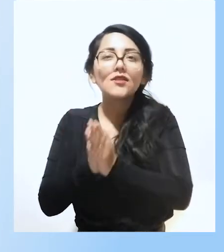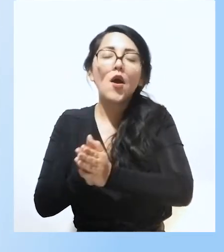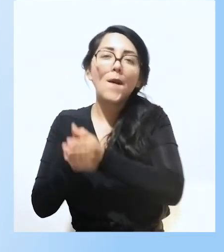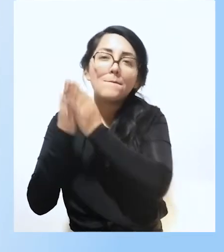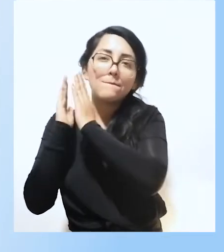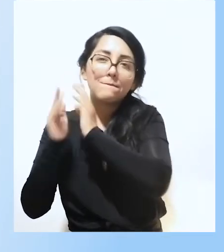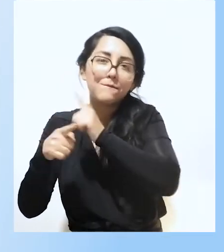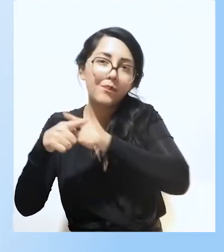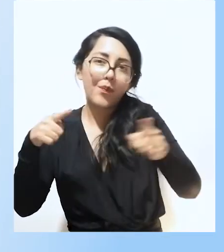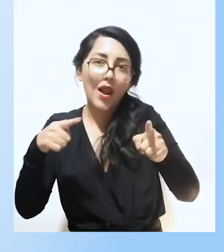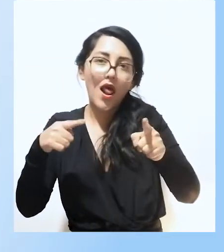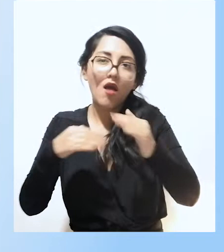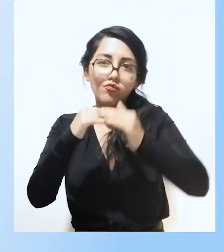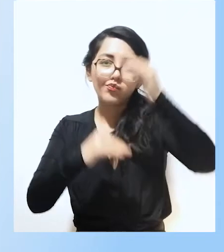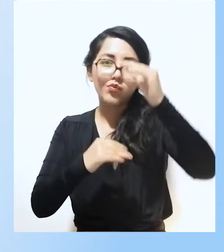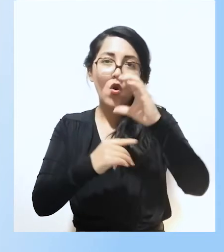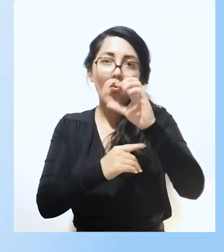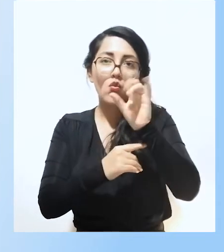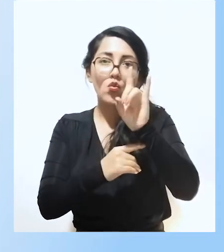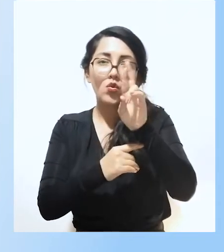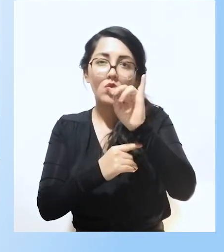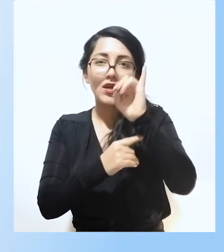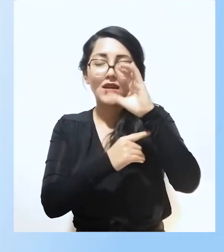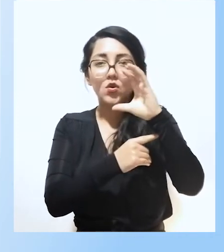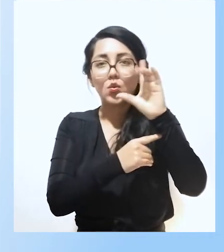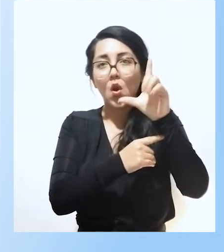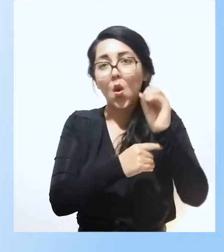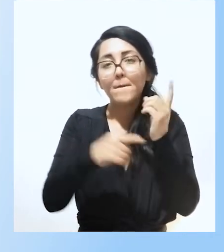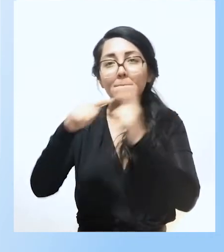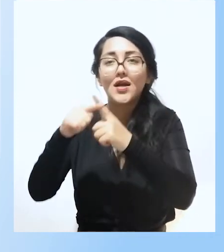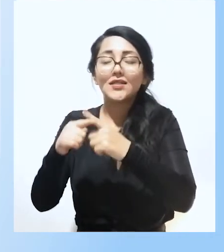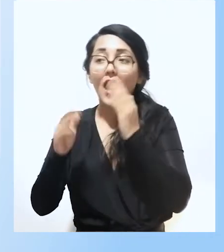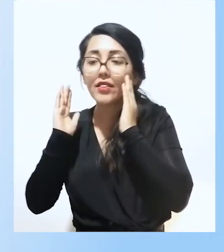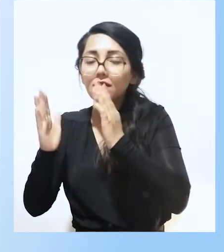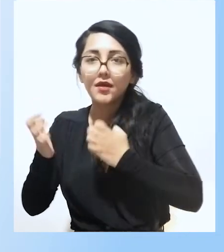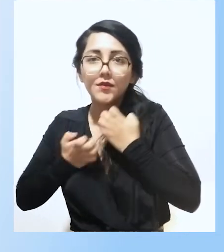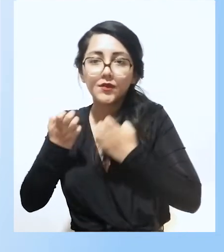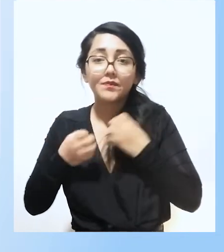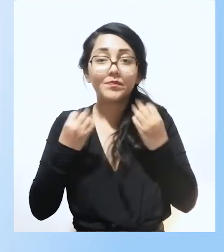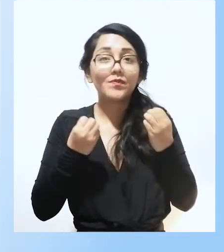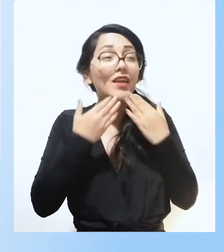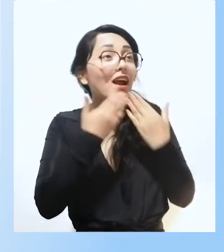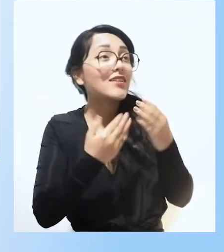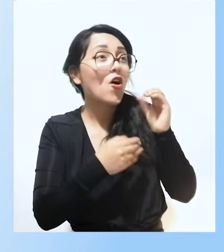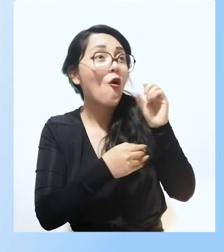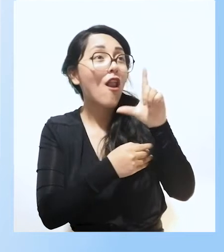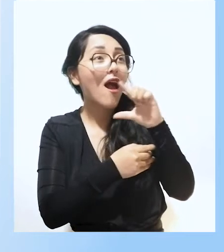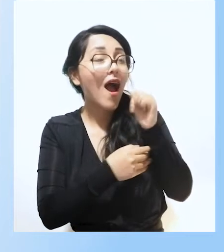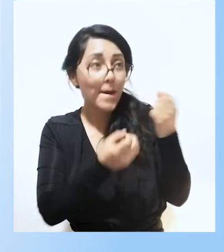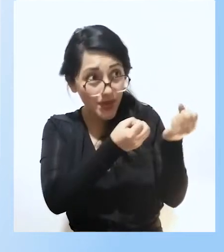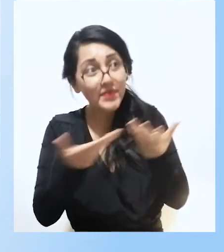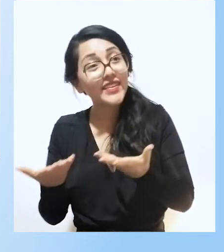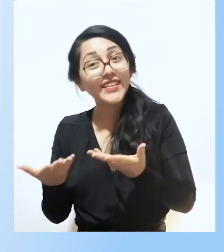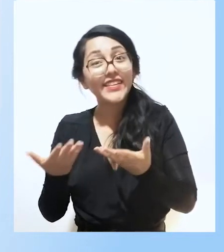soporte socioemocional. Con esto quiero darle la bienvenida y las gracias a Olga Lizazuaín. Bienvenida, Olga. La ponencia